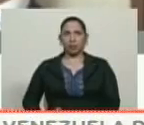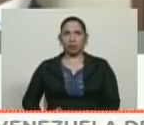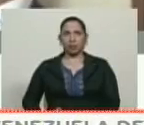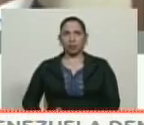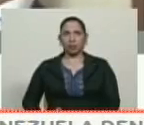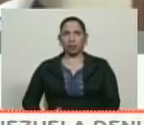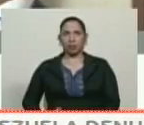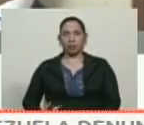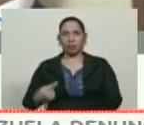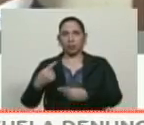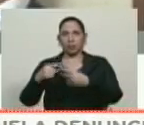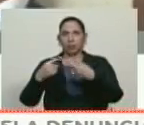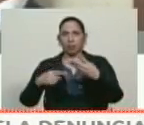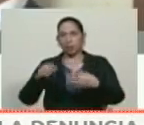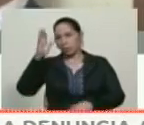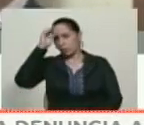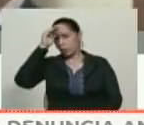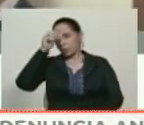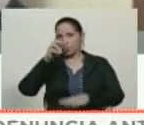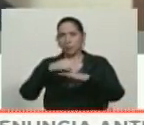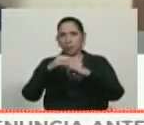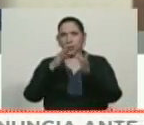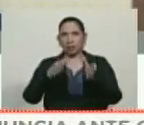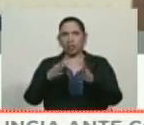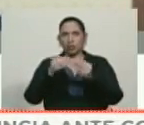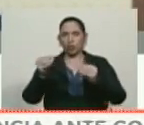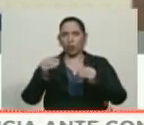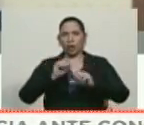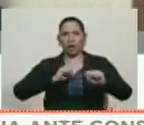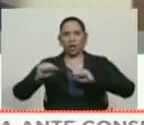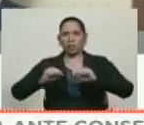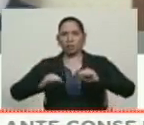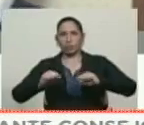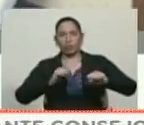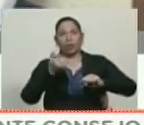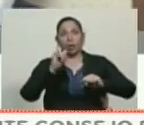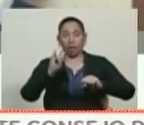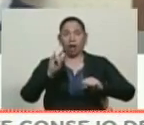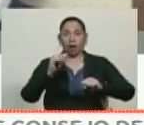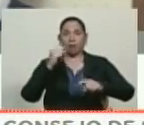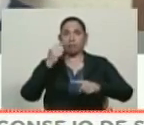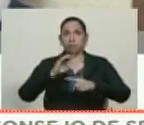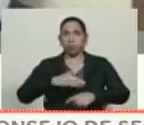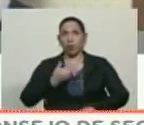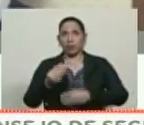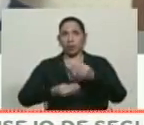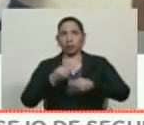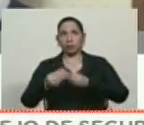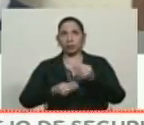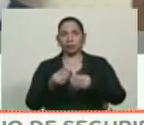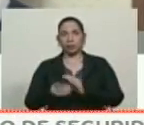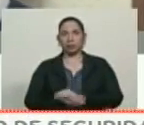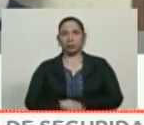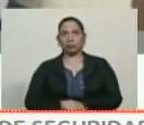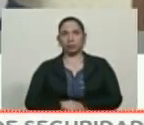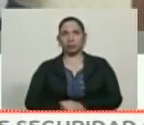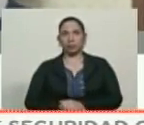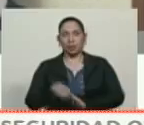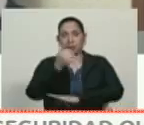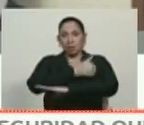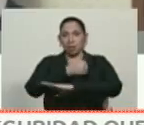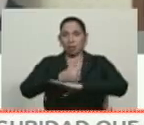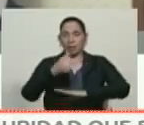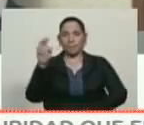ministros dicen que todas esas opciones están en la mesa. Y otra pregunta para el señor presidente, porque las autoridades